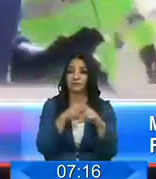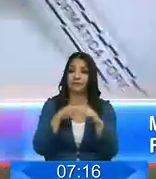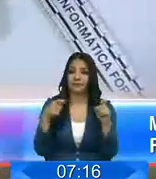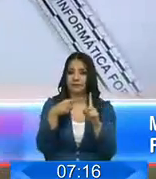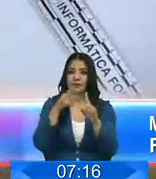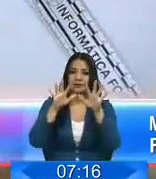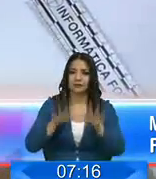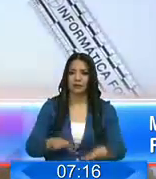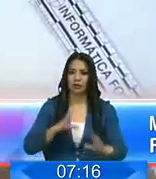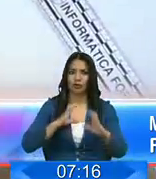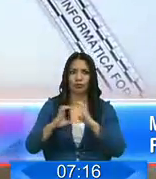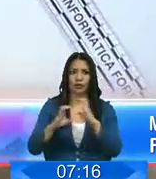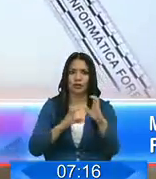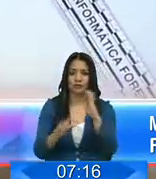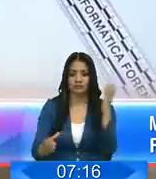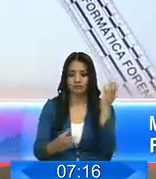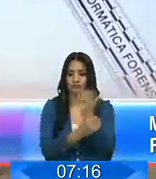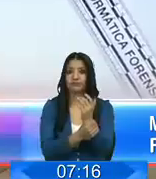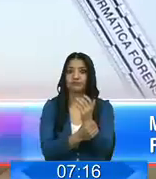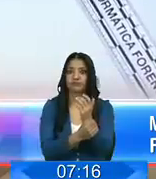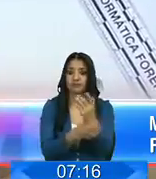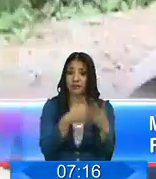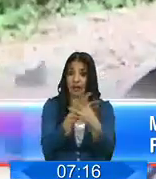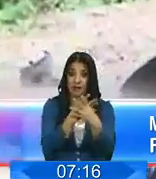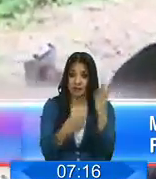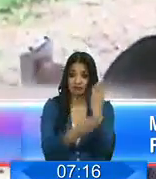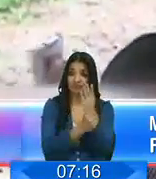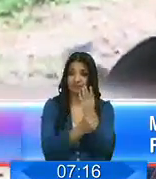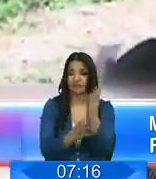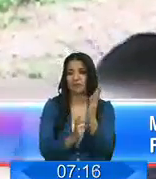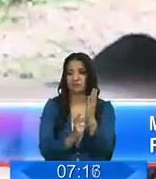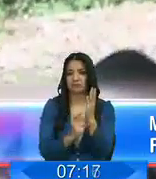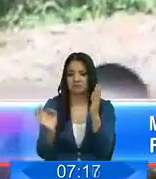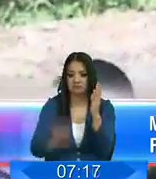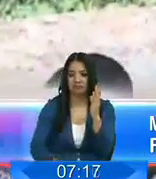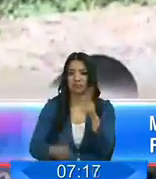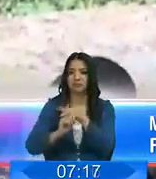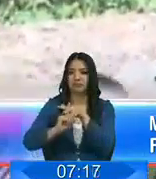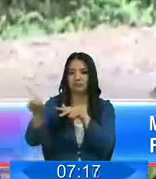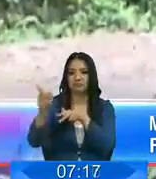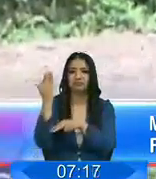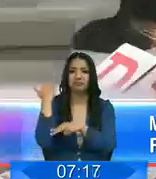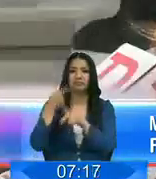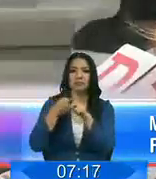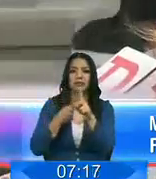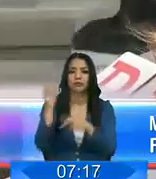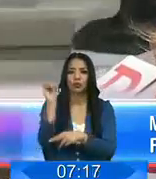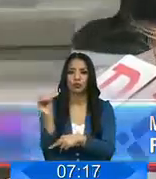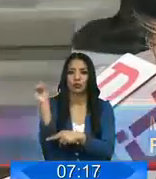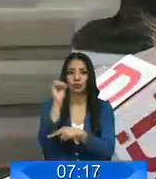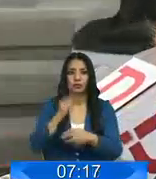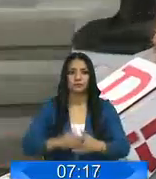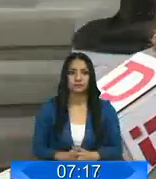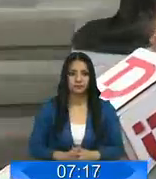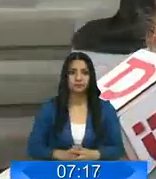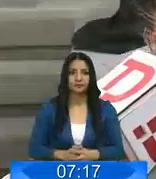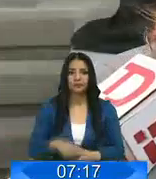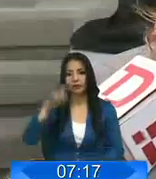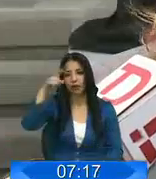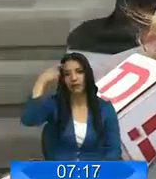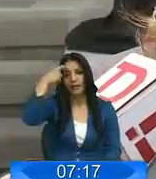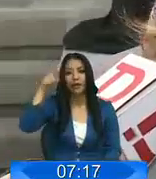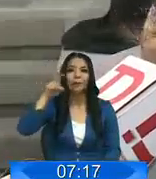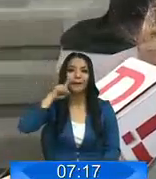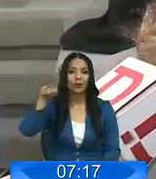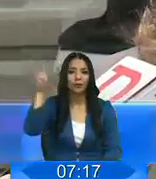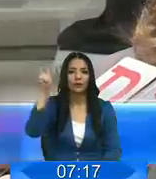Comunicación se sacó el dispositivo de vigilancia electrónica y huyó del país el pasado mes de octubre. Con la protección del régimen de Maduro, no